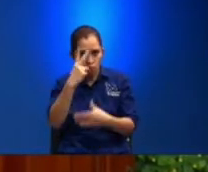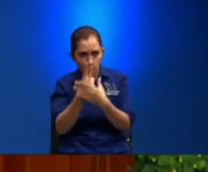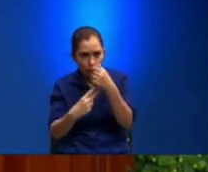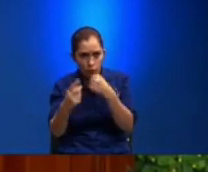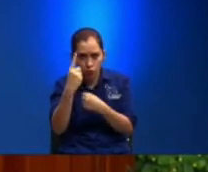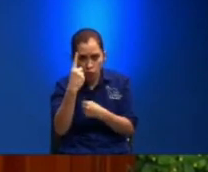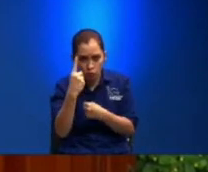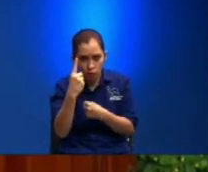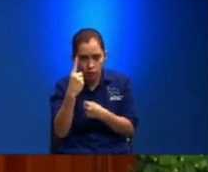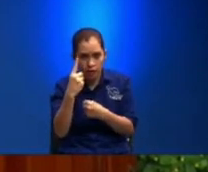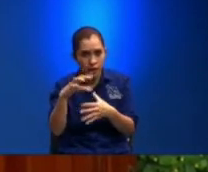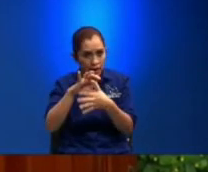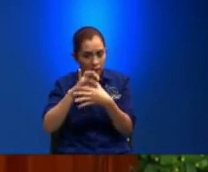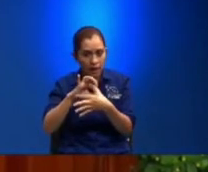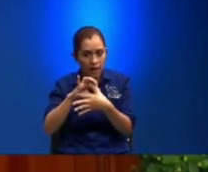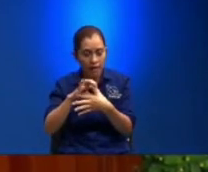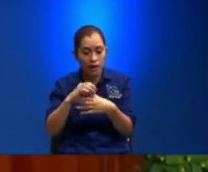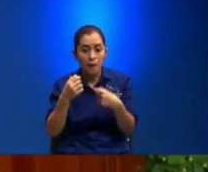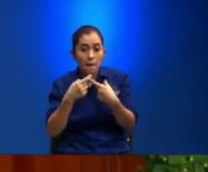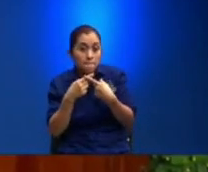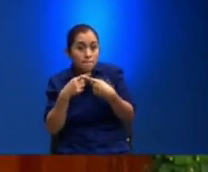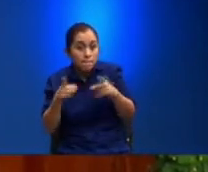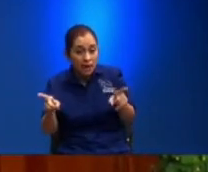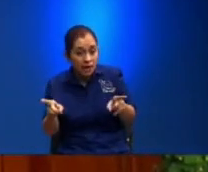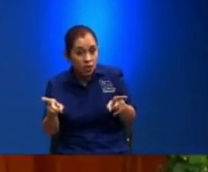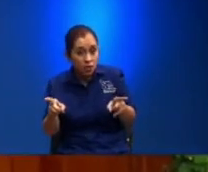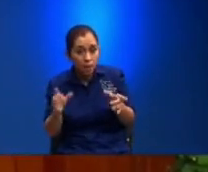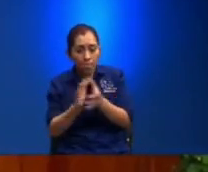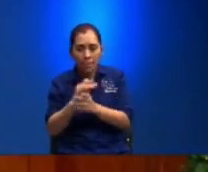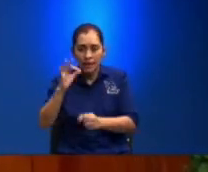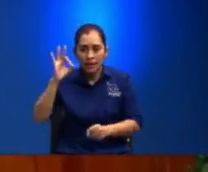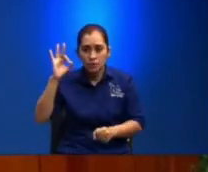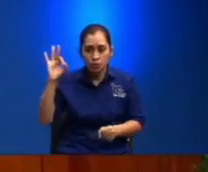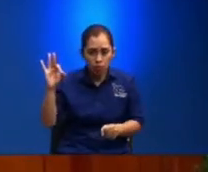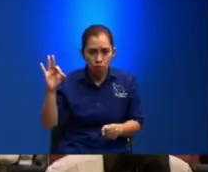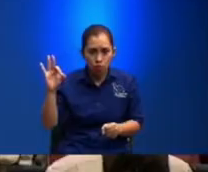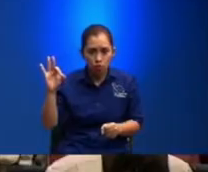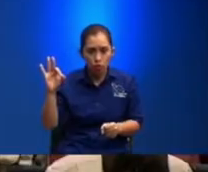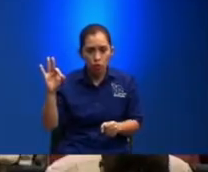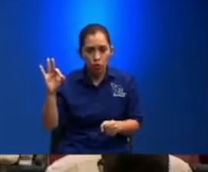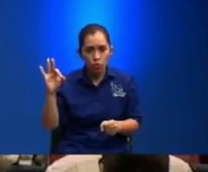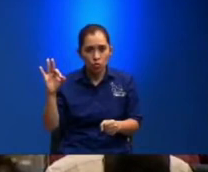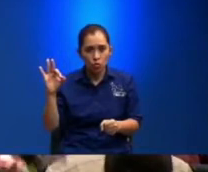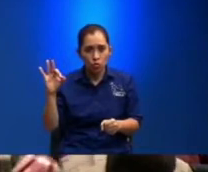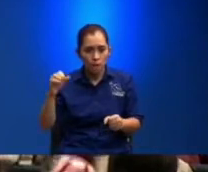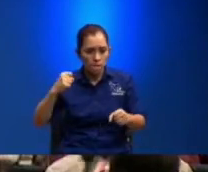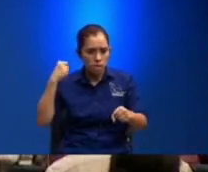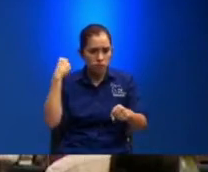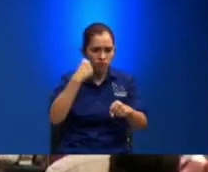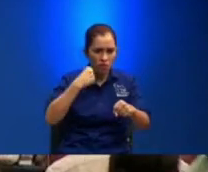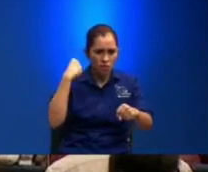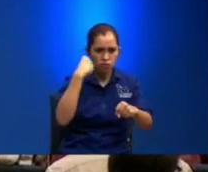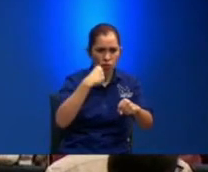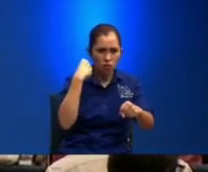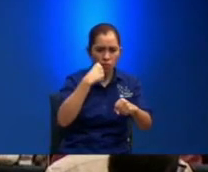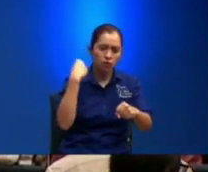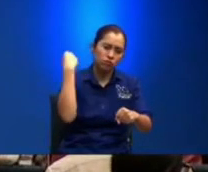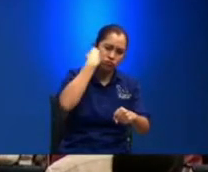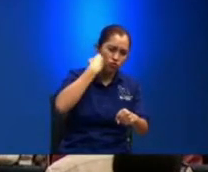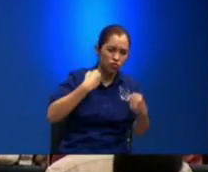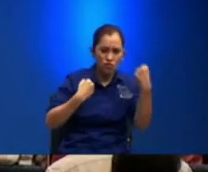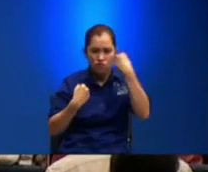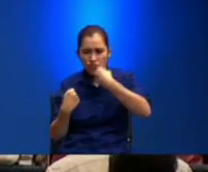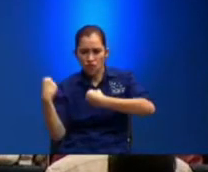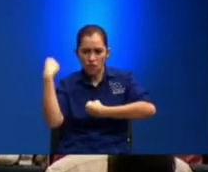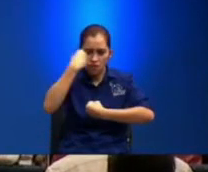entonces pero él lo hizo al golpear a su esposa entonces no se puede quitar porque pues no ha estado en la misma escuela